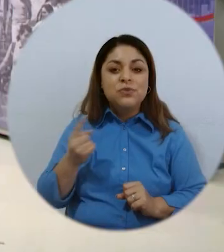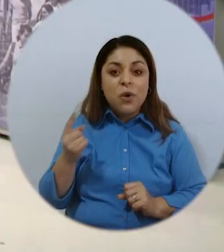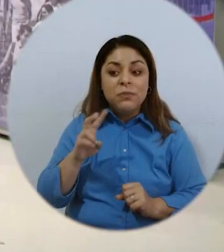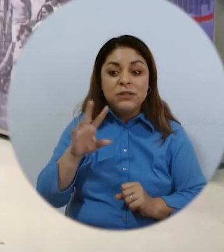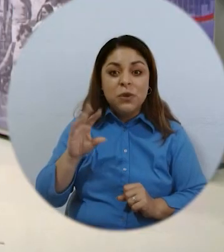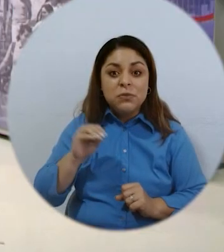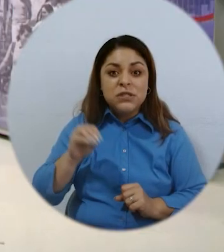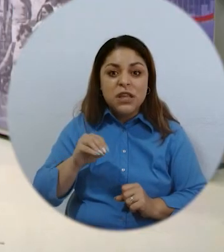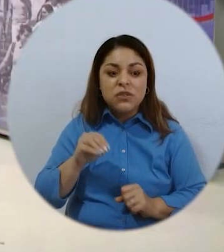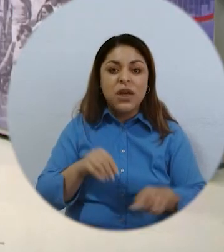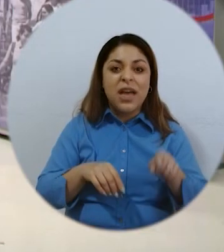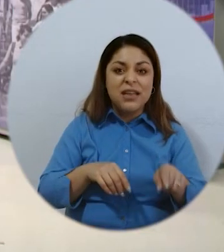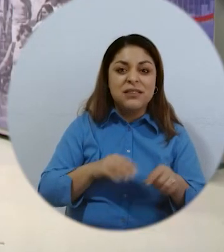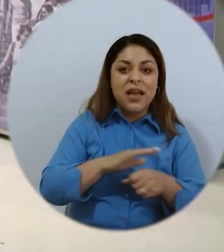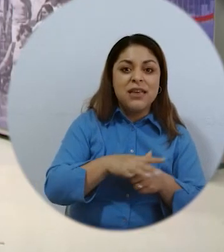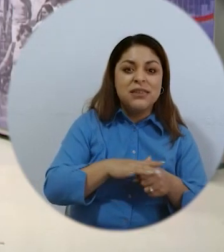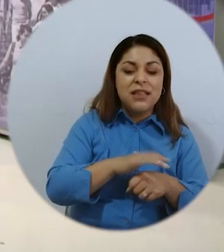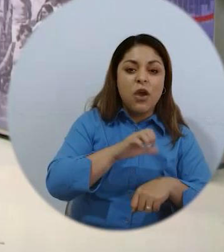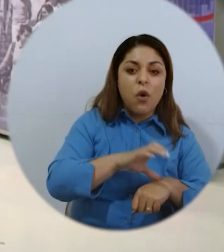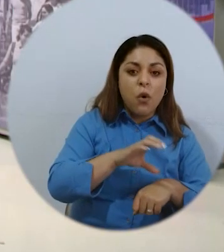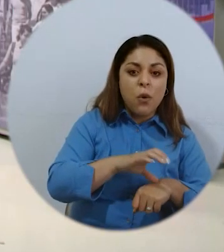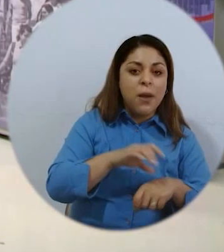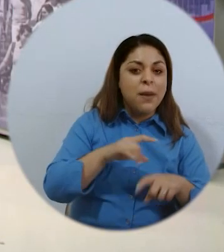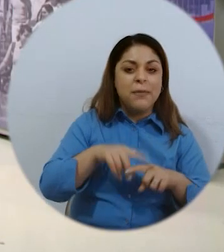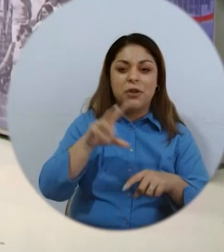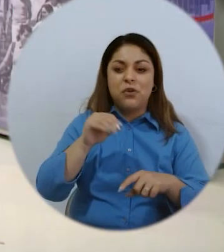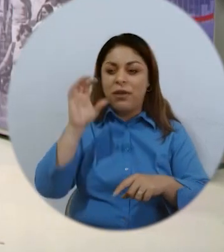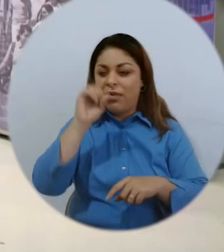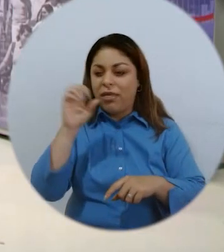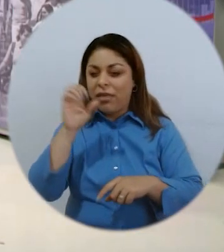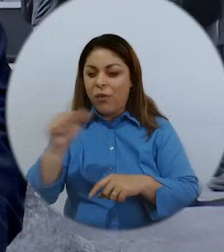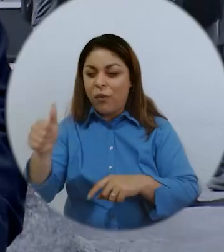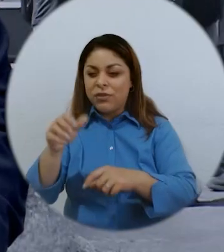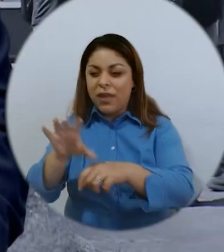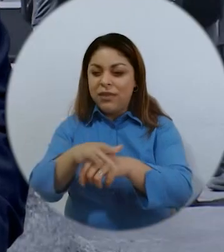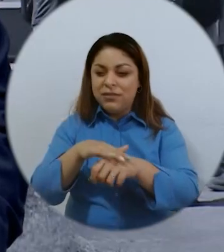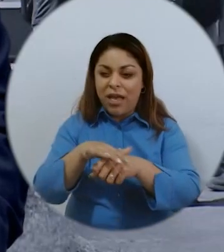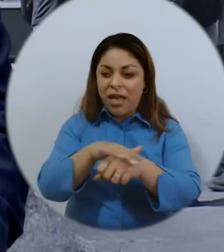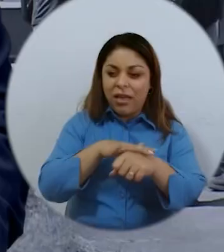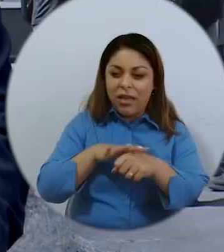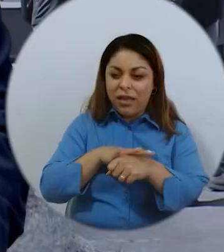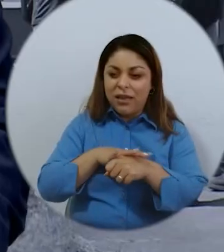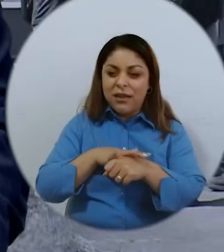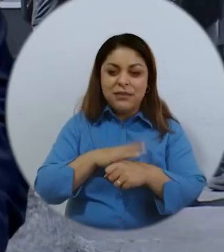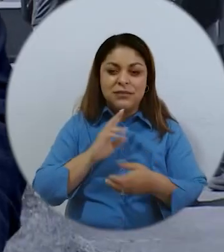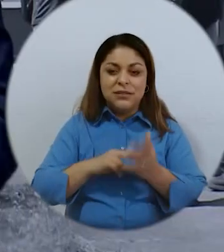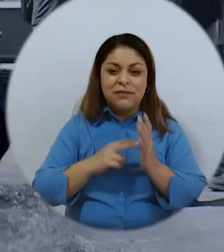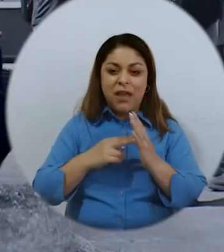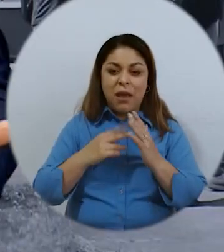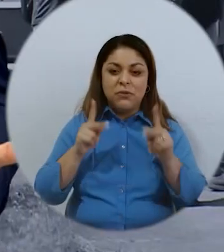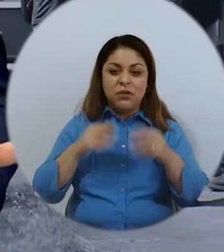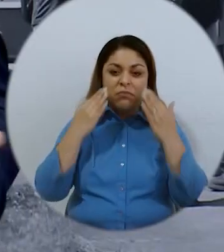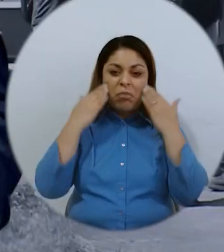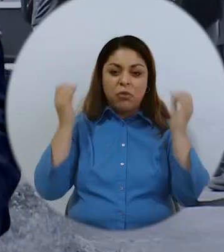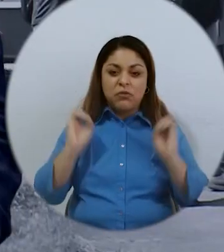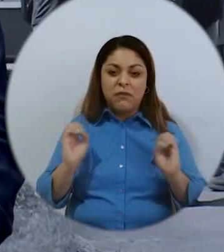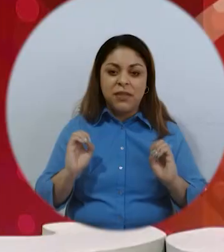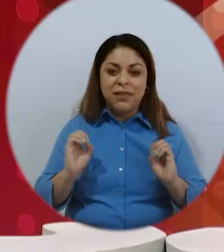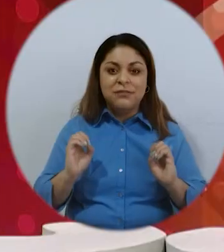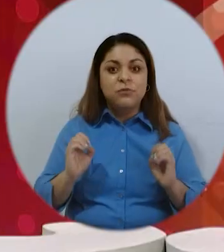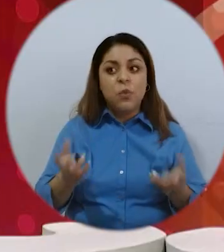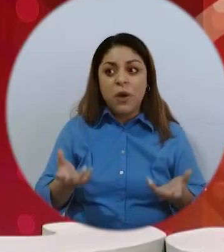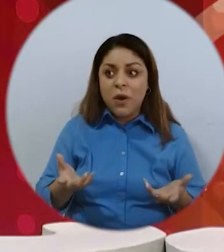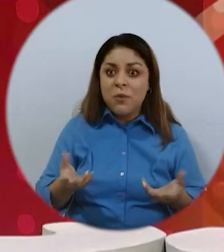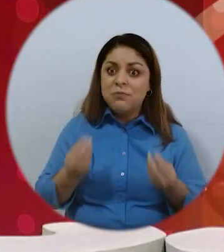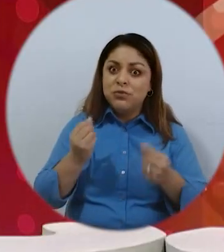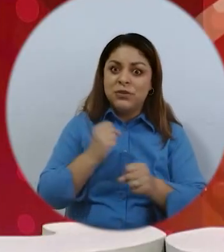25% que era la isla del Coco, pero no identificaron ninguna otra isla que se encuentra en nuestro país. Eso habla de la poca identidad marina que tenemos.